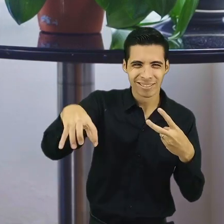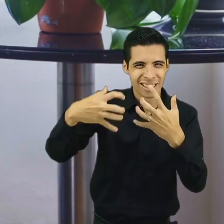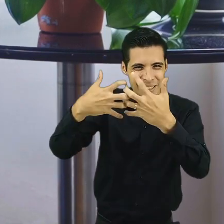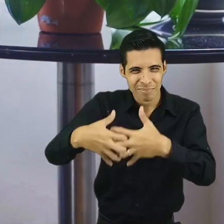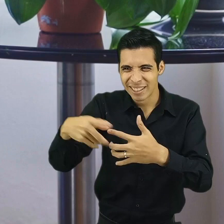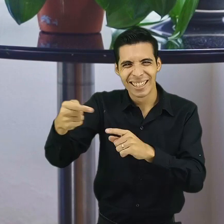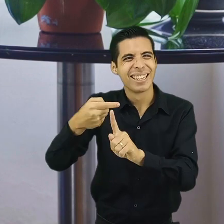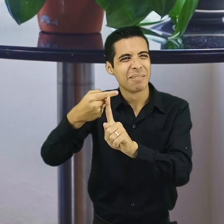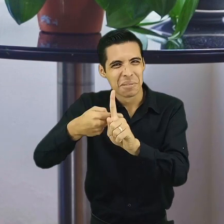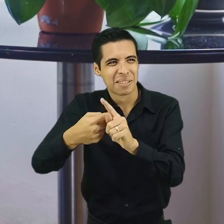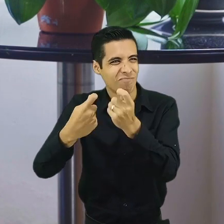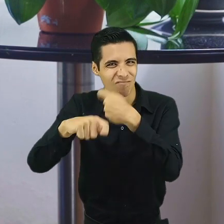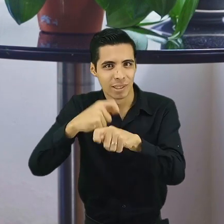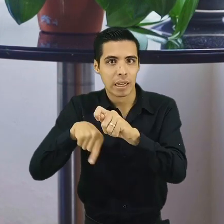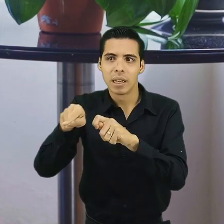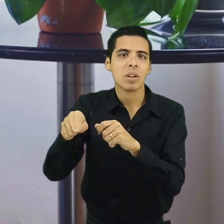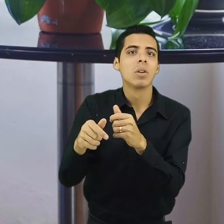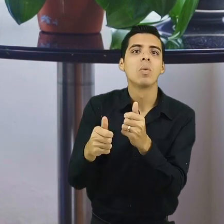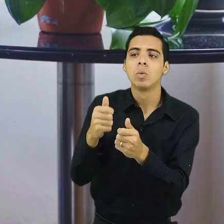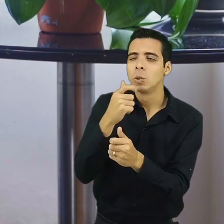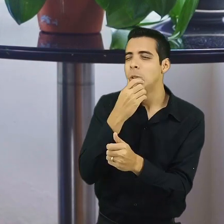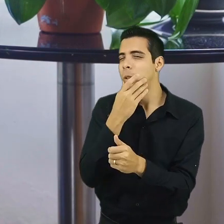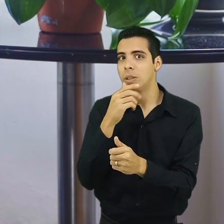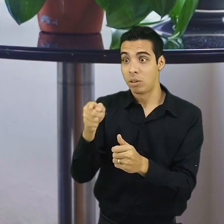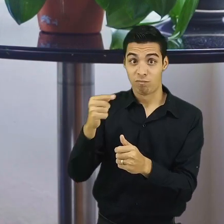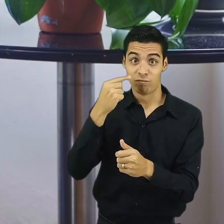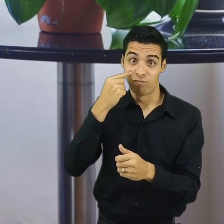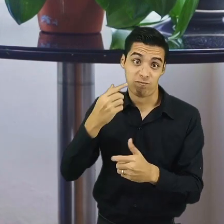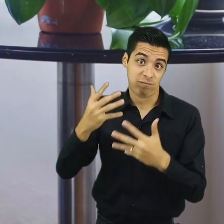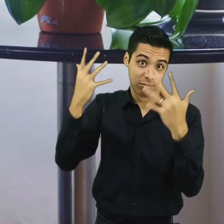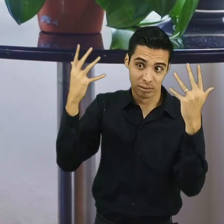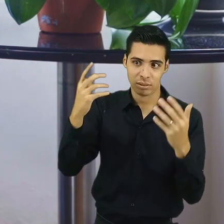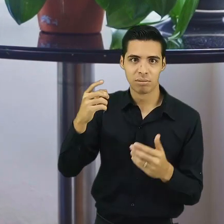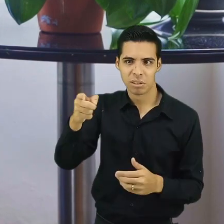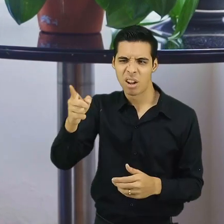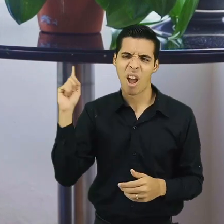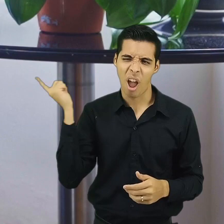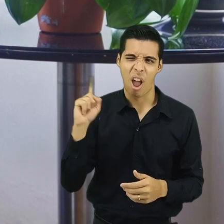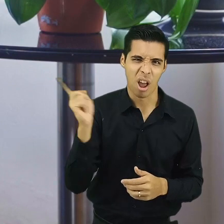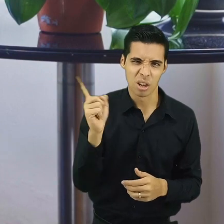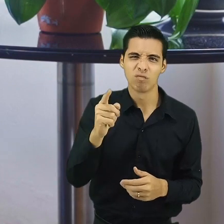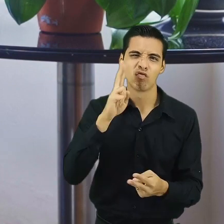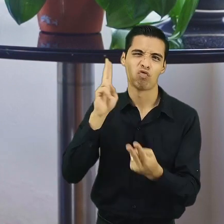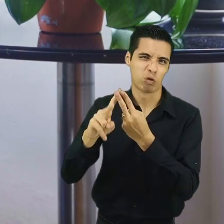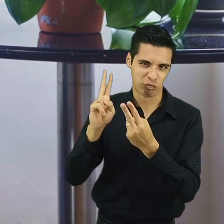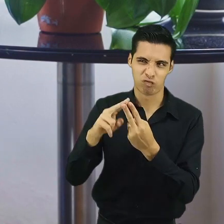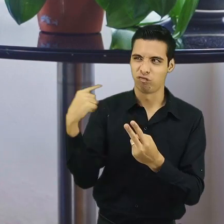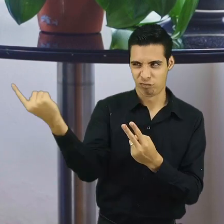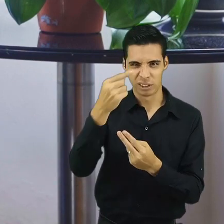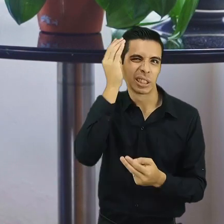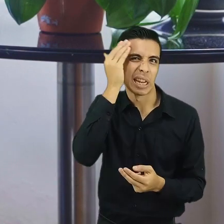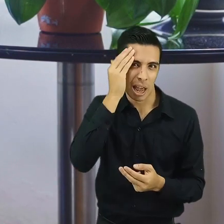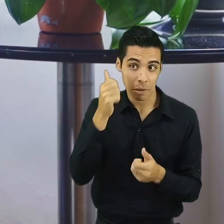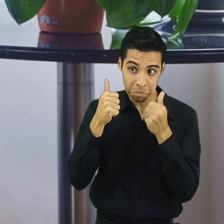confianza, que sea reconocida y que tenga trayecto en el mercado, con excelentes referencias de construcciones, cumplimiento de fechas y de entregas. Y también